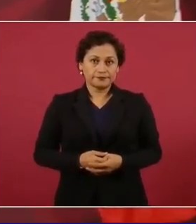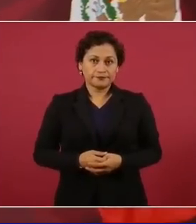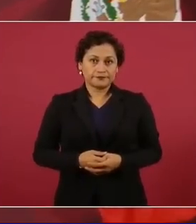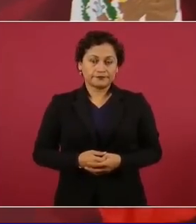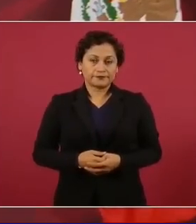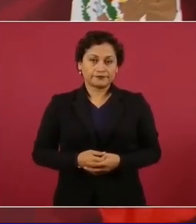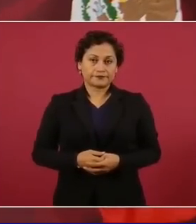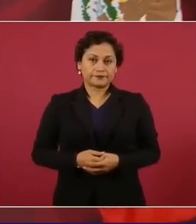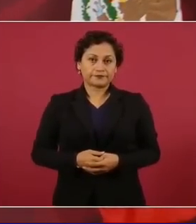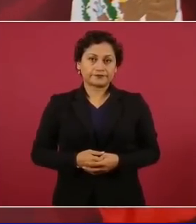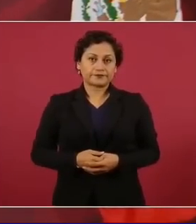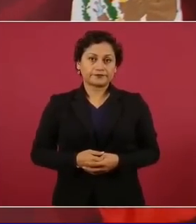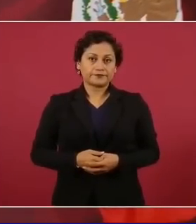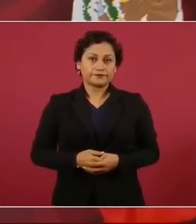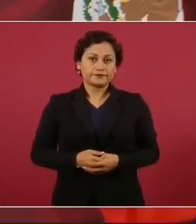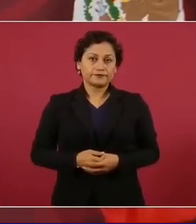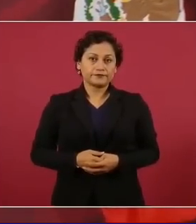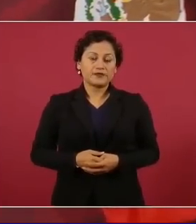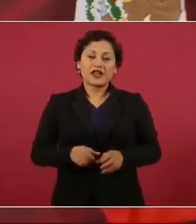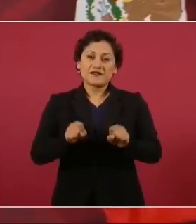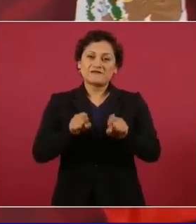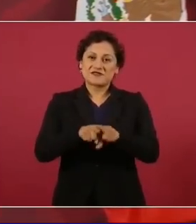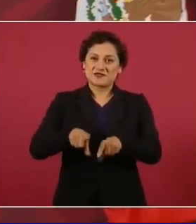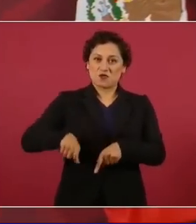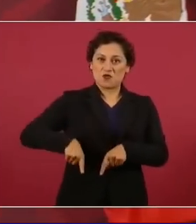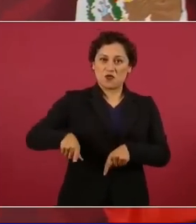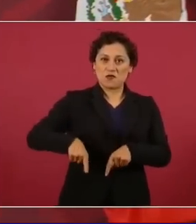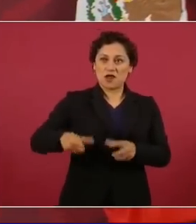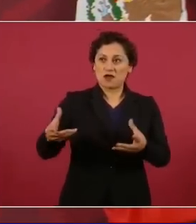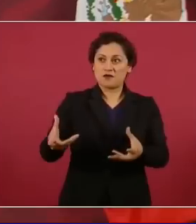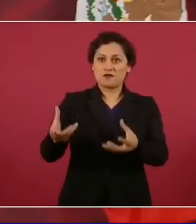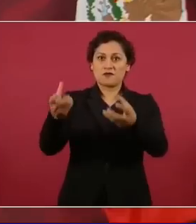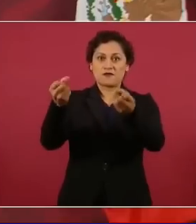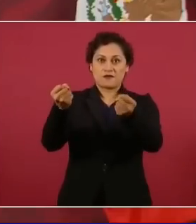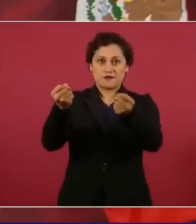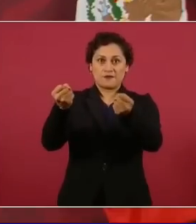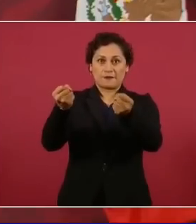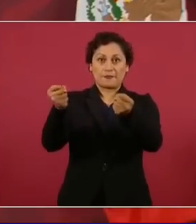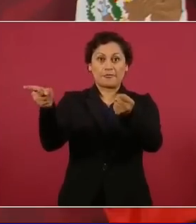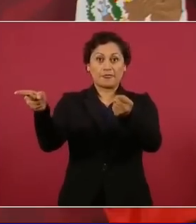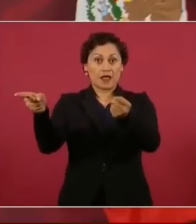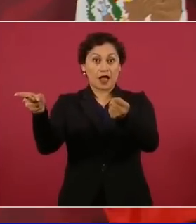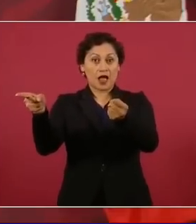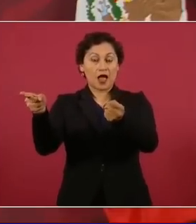que se lleva a cabo el rescate, las acciones suben de precio